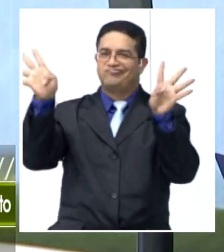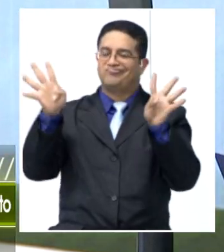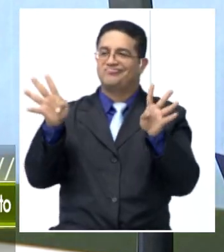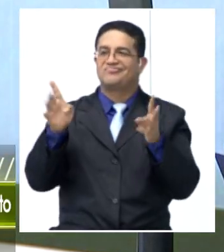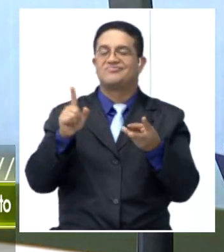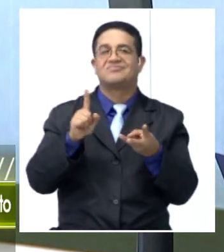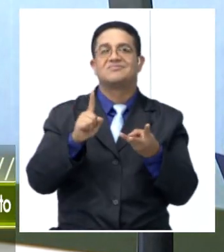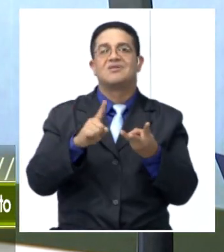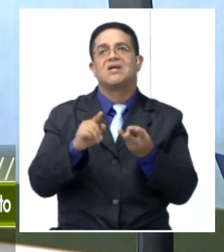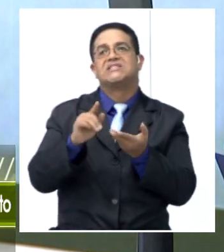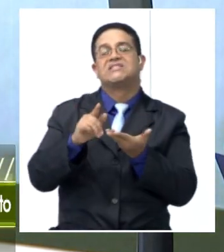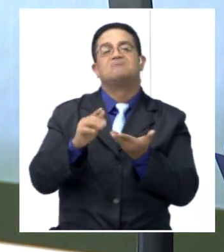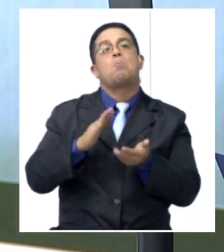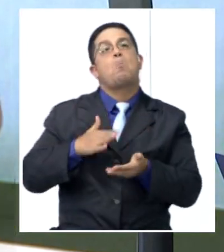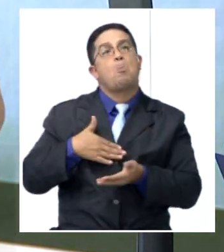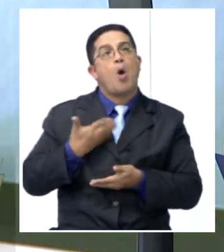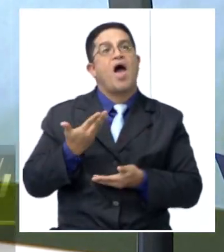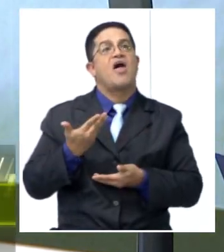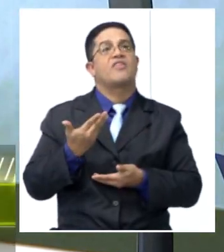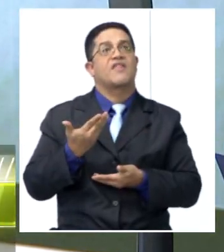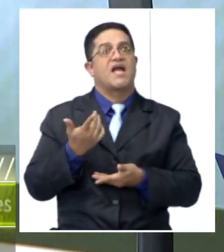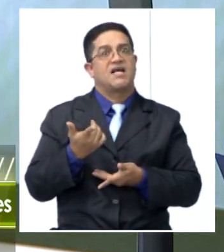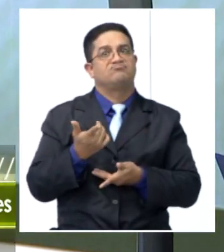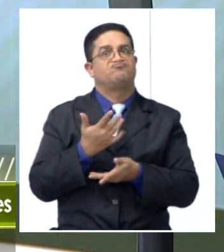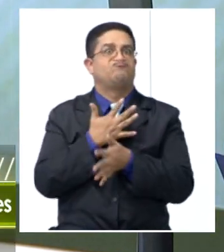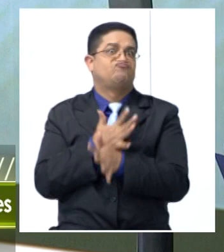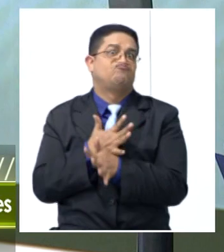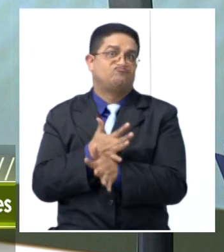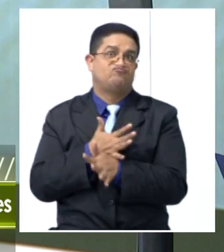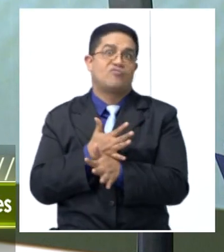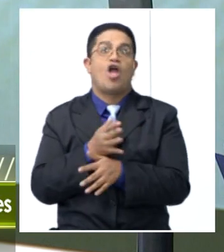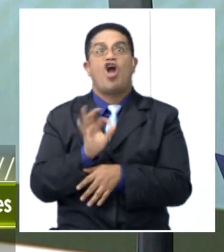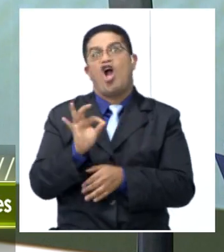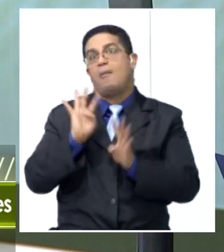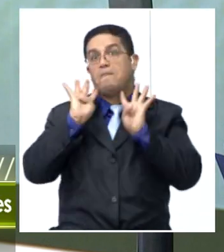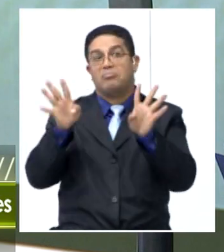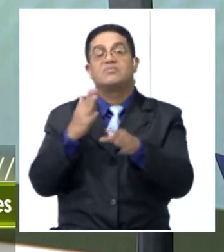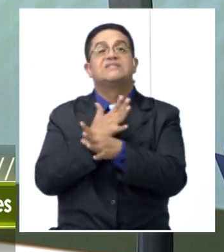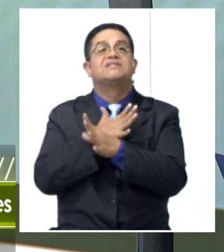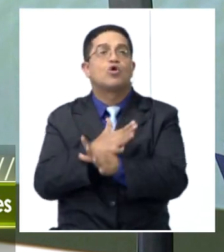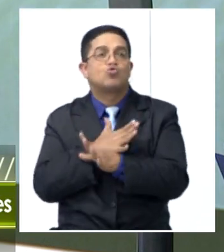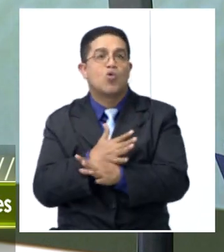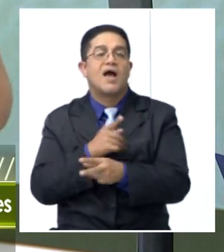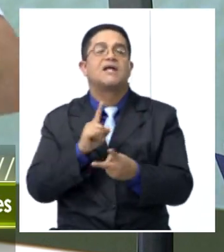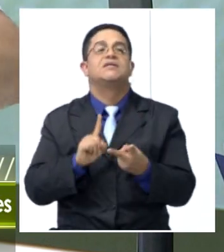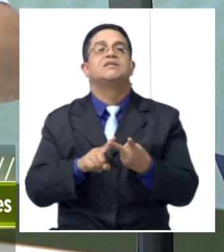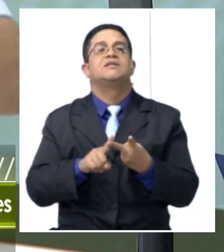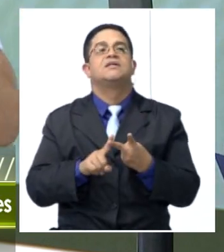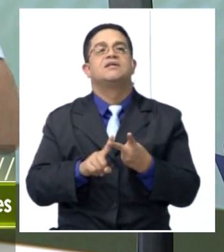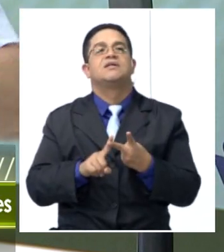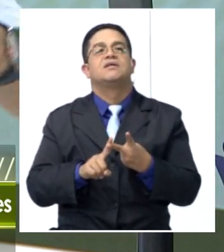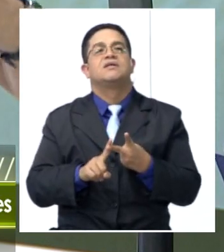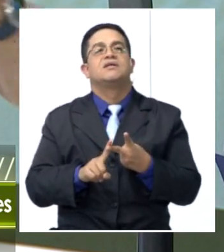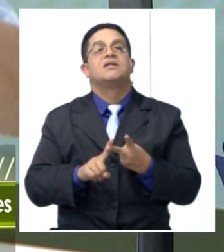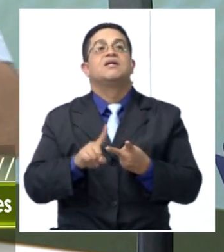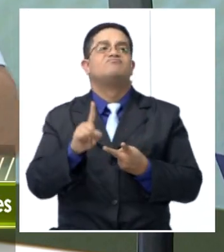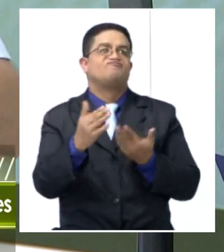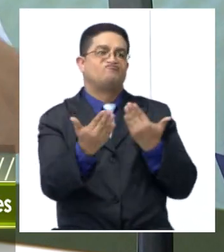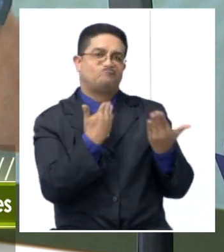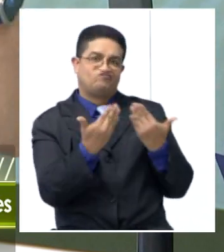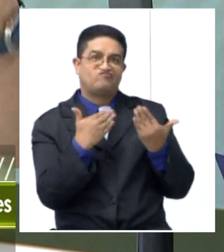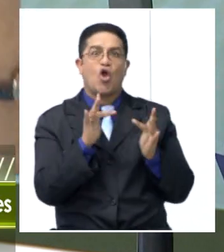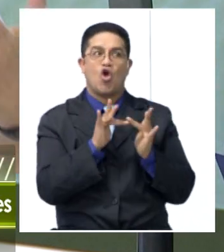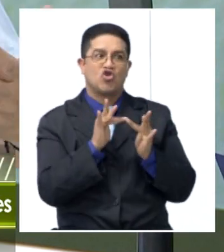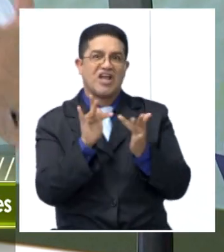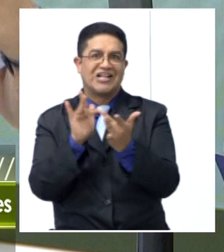económica, puede haber incremento del apetito sexual o desinhibición sexual, la persona está, vuelvo y te repito, muy sociable, muy extrovertida,